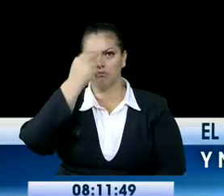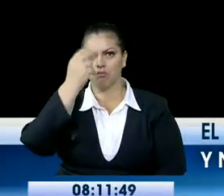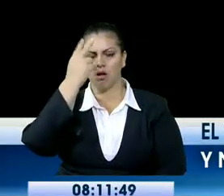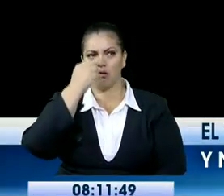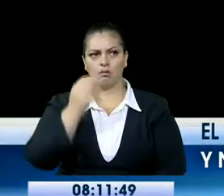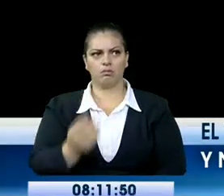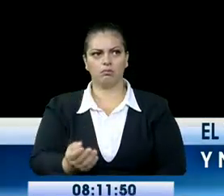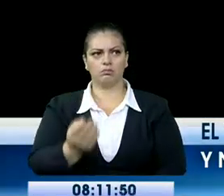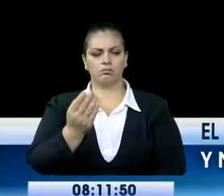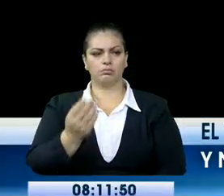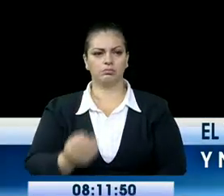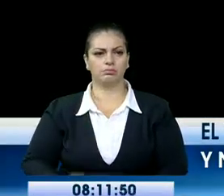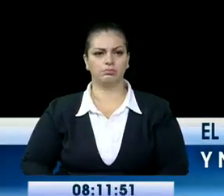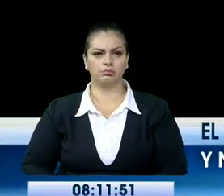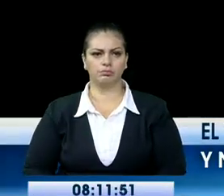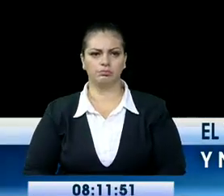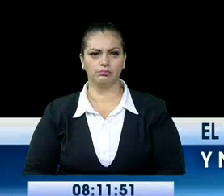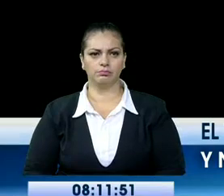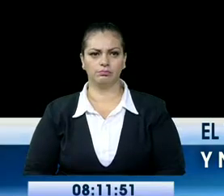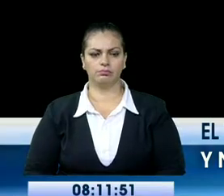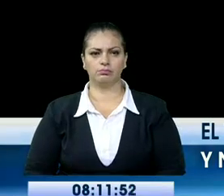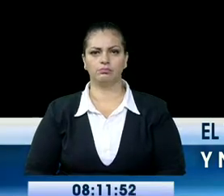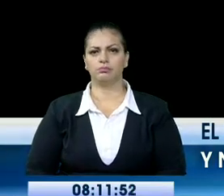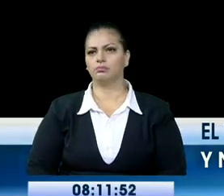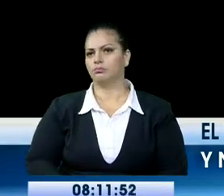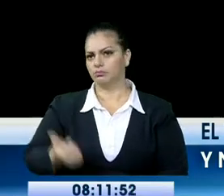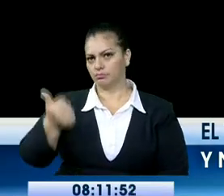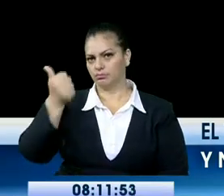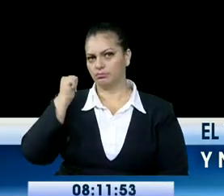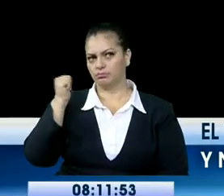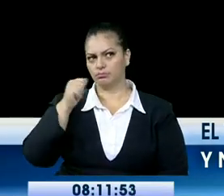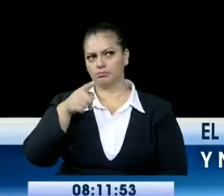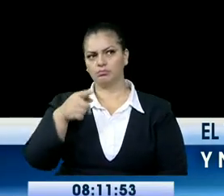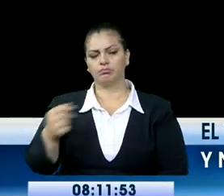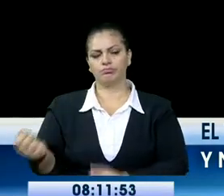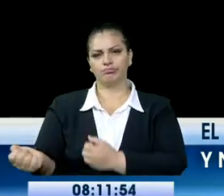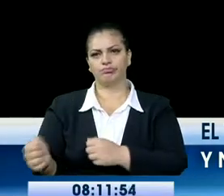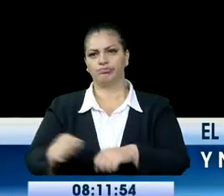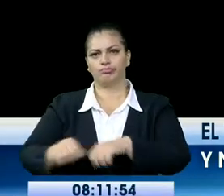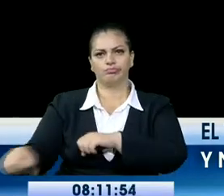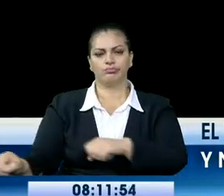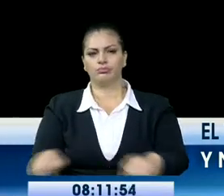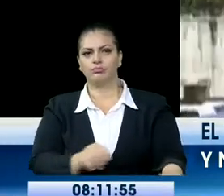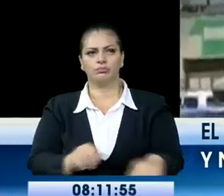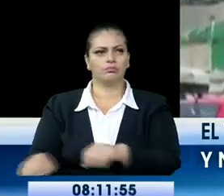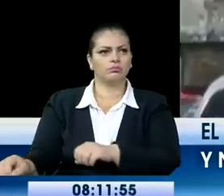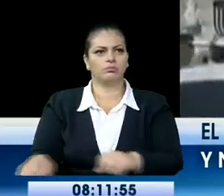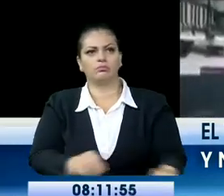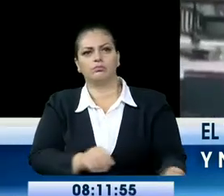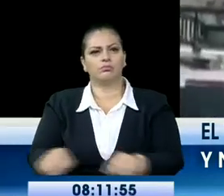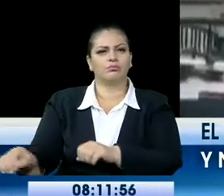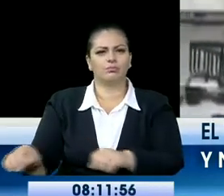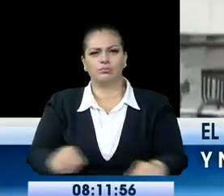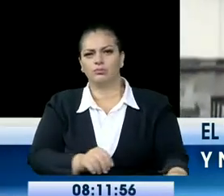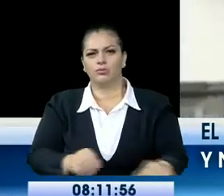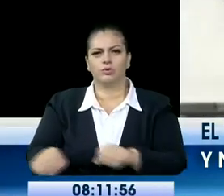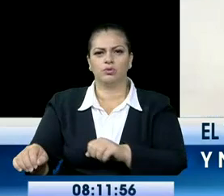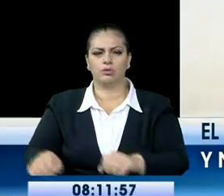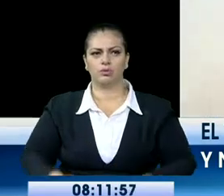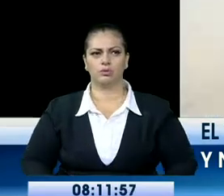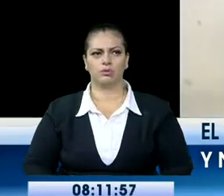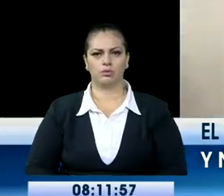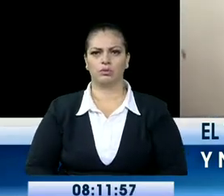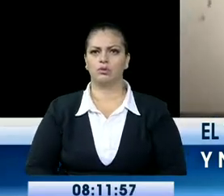imágenes de lo que ocurrió en México el día de ayer. Y es que volvió a temblar con fuerza por segunda vez y solo dos